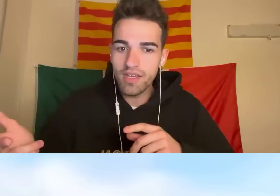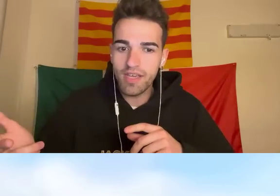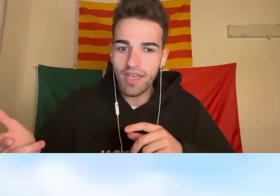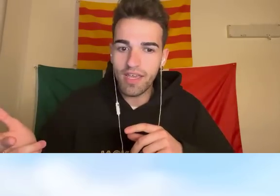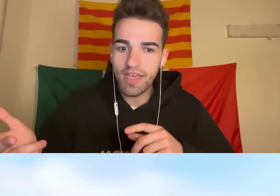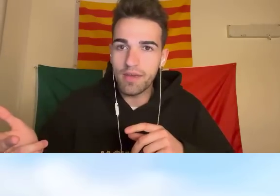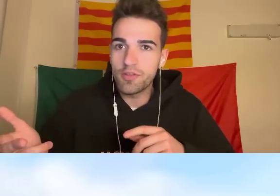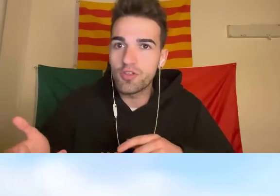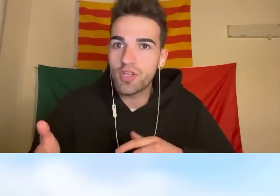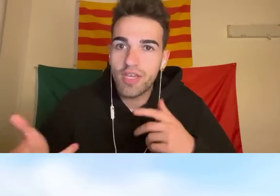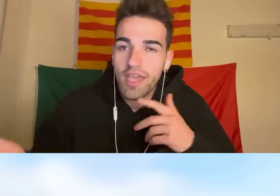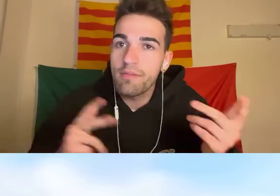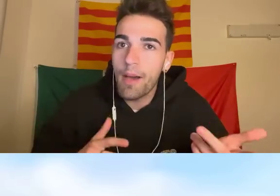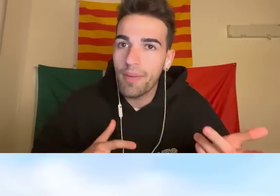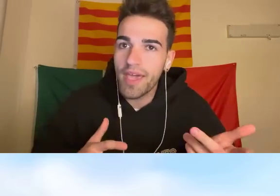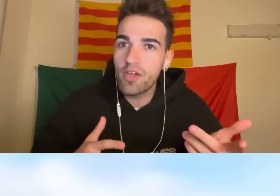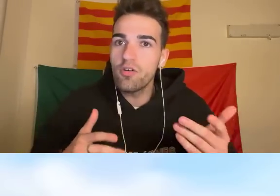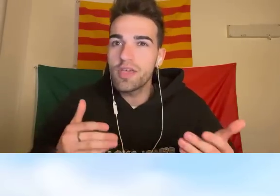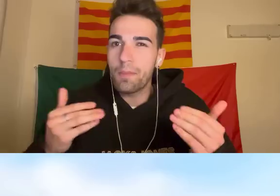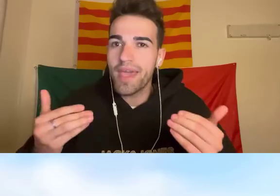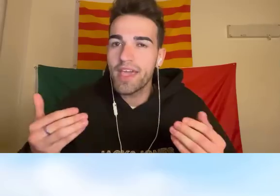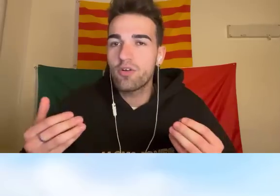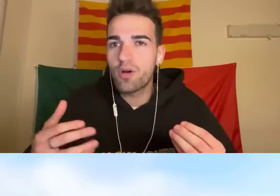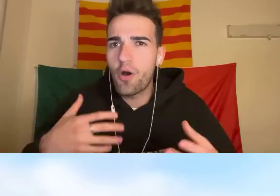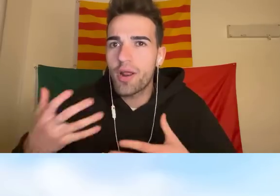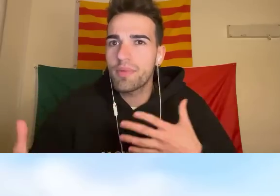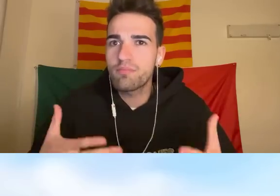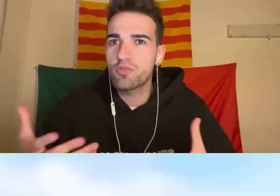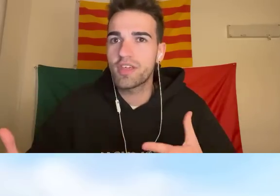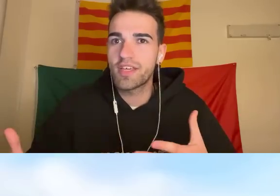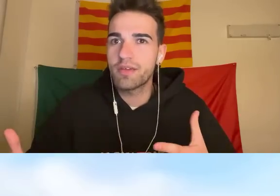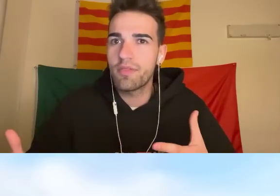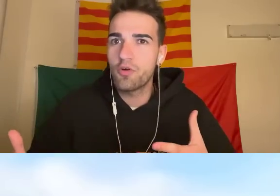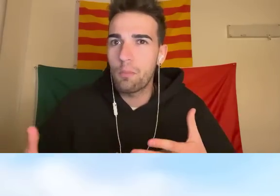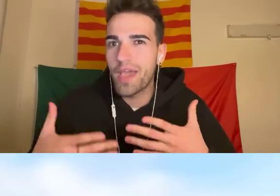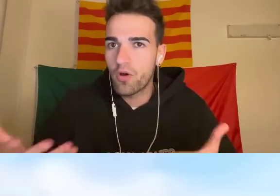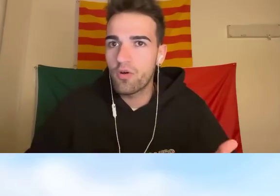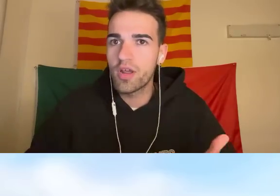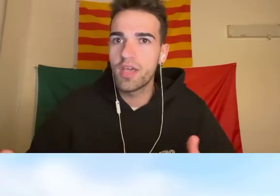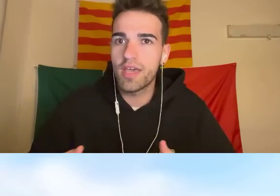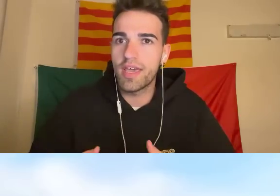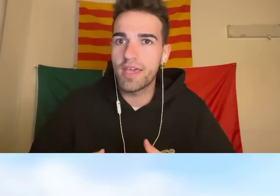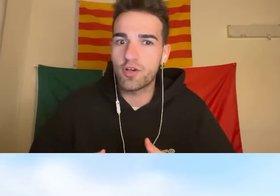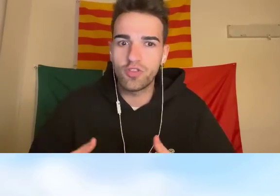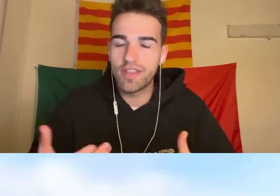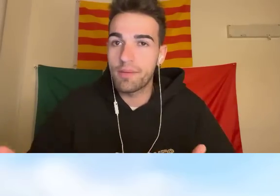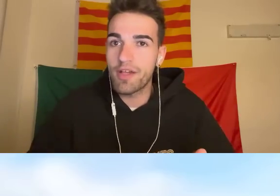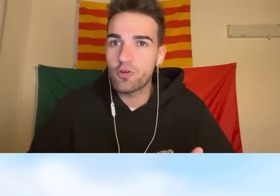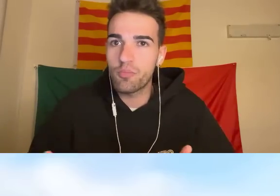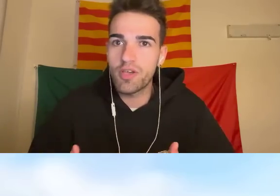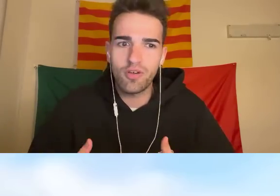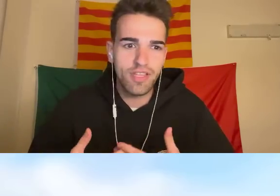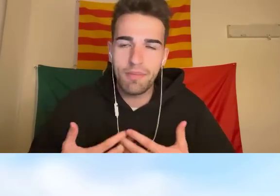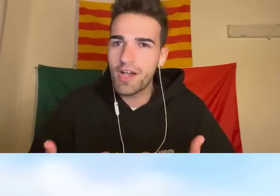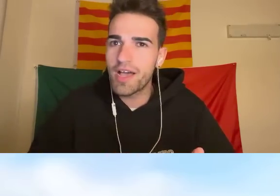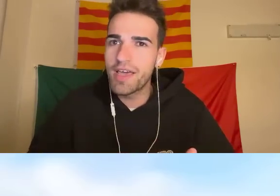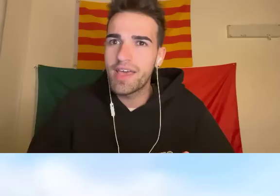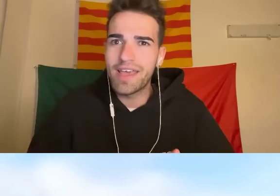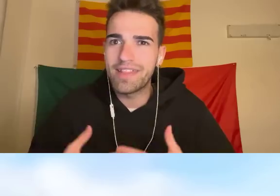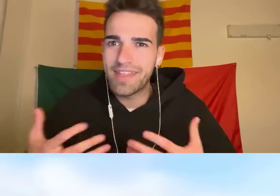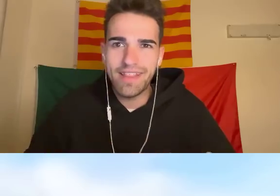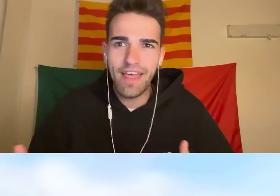material, que iba a México, y México ahora mismo se está llevando mejor en tema económico, en